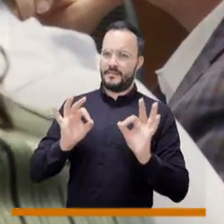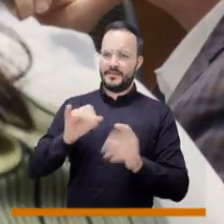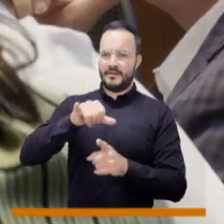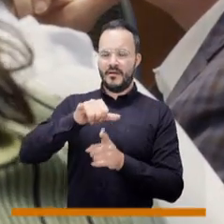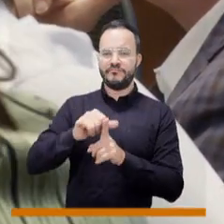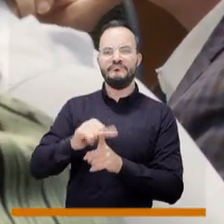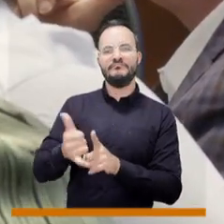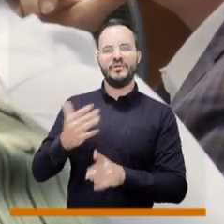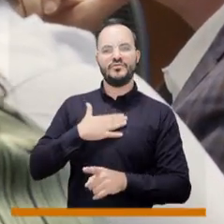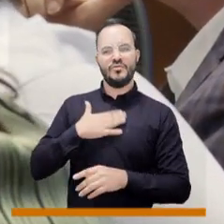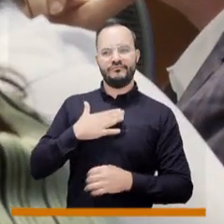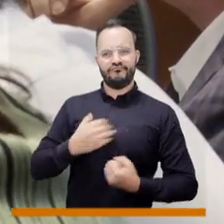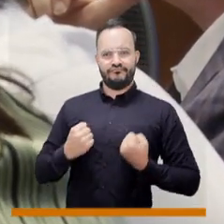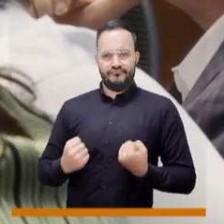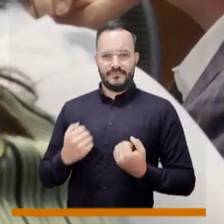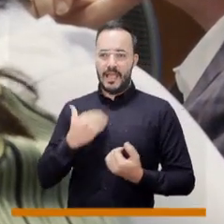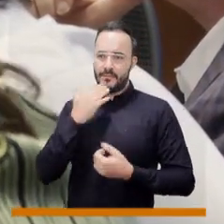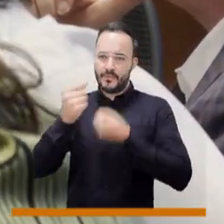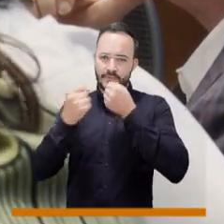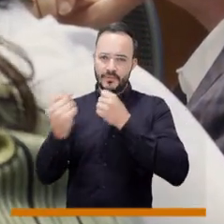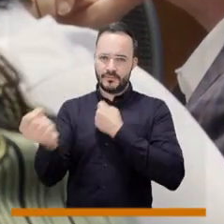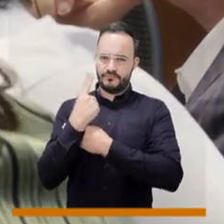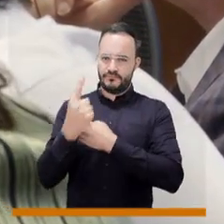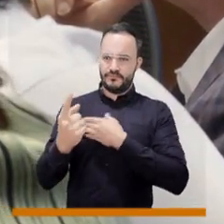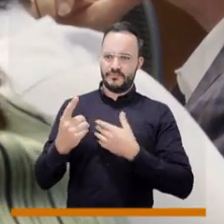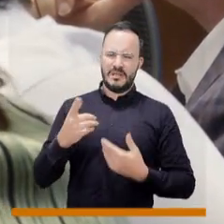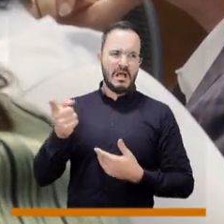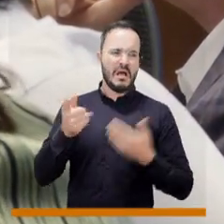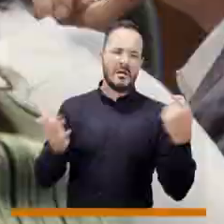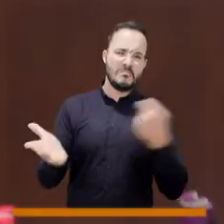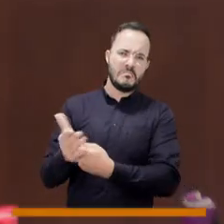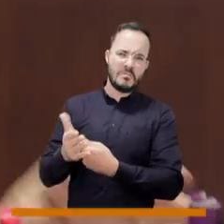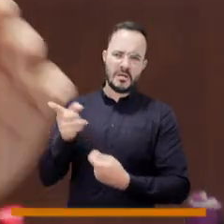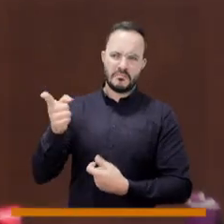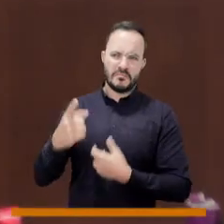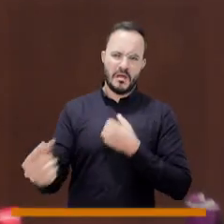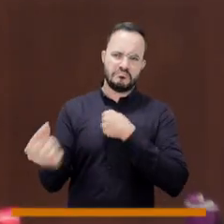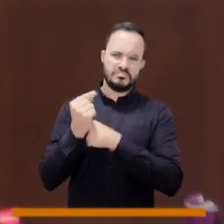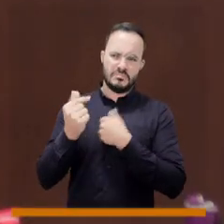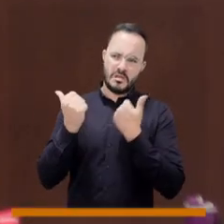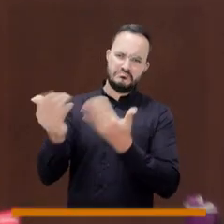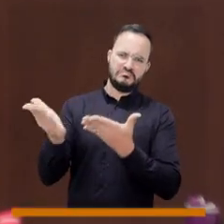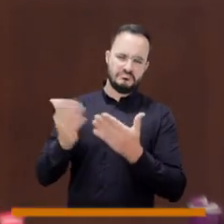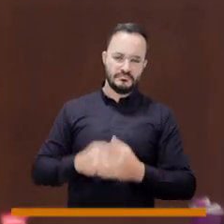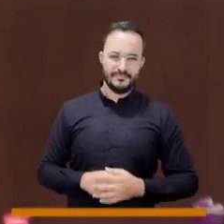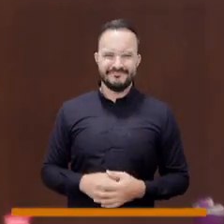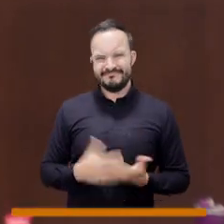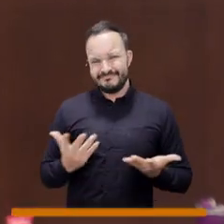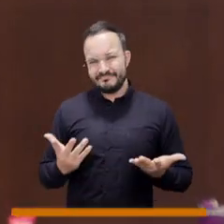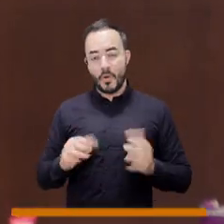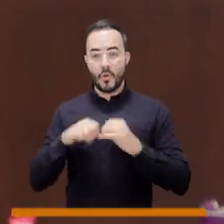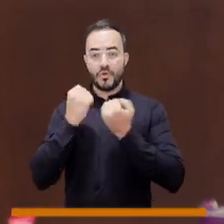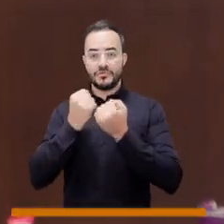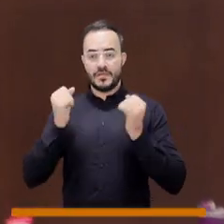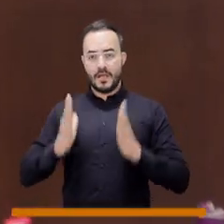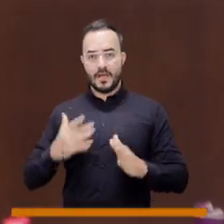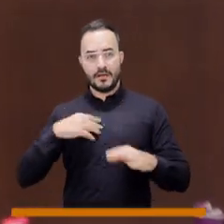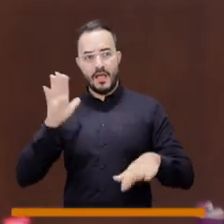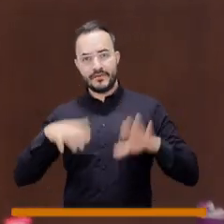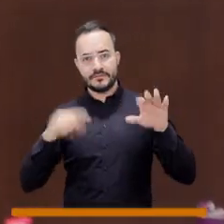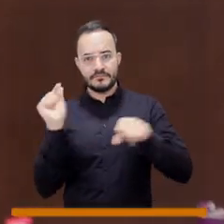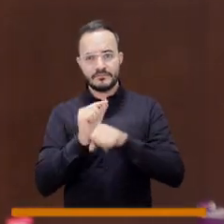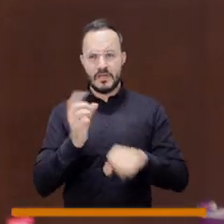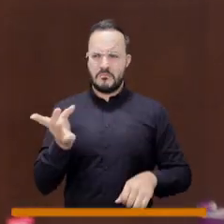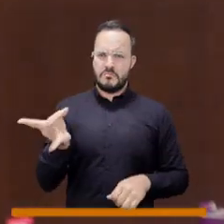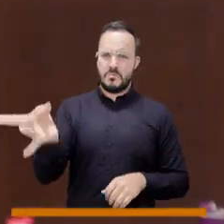contrapeso. Si se lo hace un periodista, la insulta o le dice que la pagaron, que la compraron. Si lo hace un concejal, como es en mi